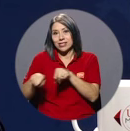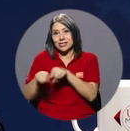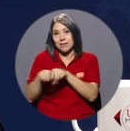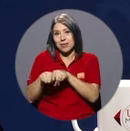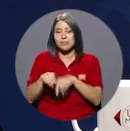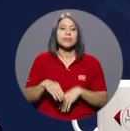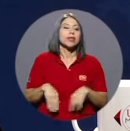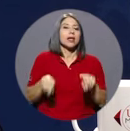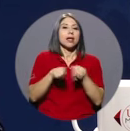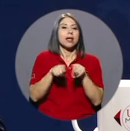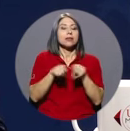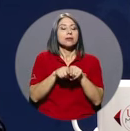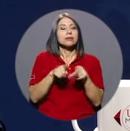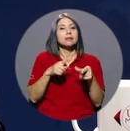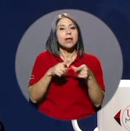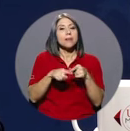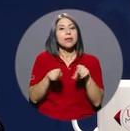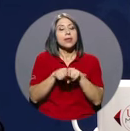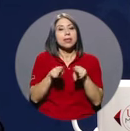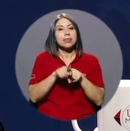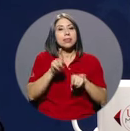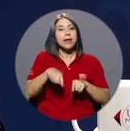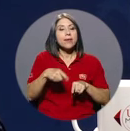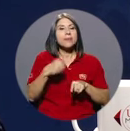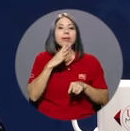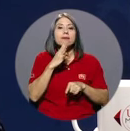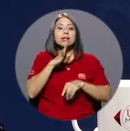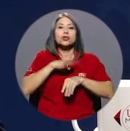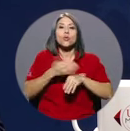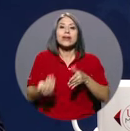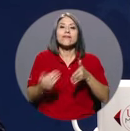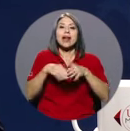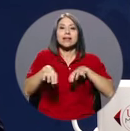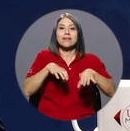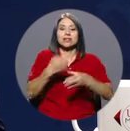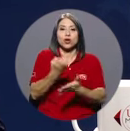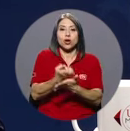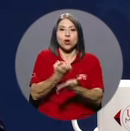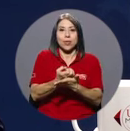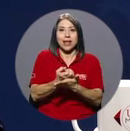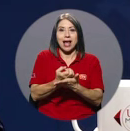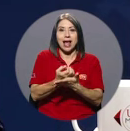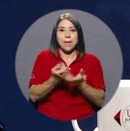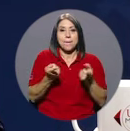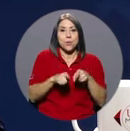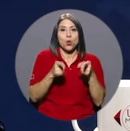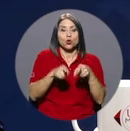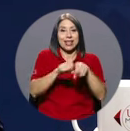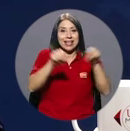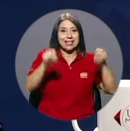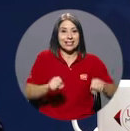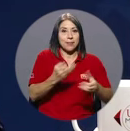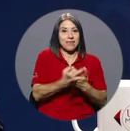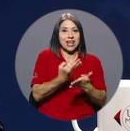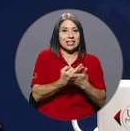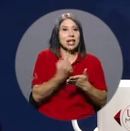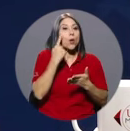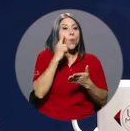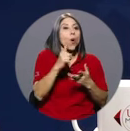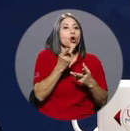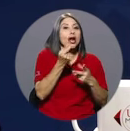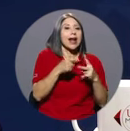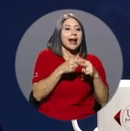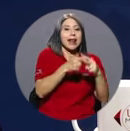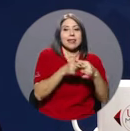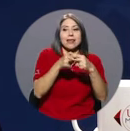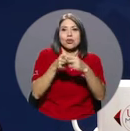creo que es bien importante señalar lo relacionado con la reactivación económica producida mediante el sistema financiero por colocación de